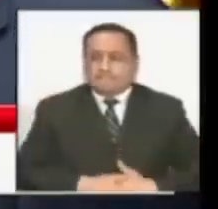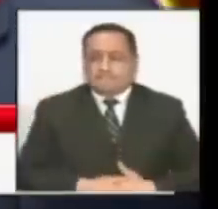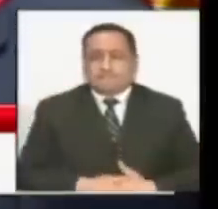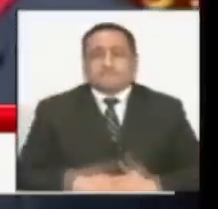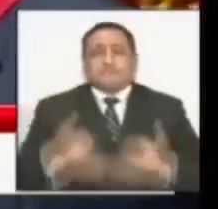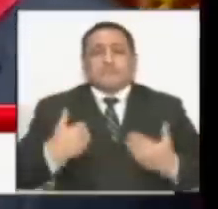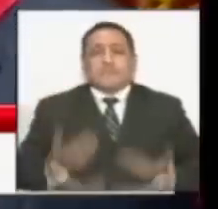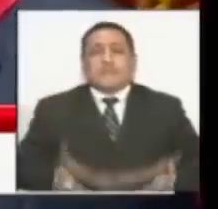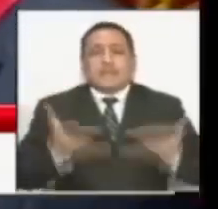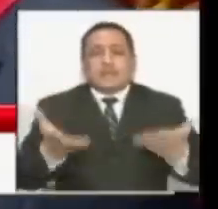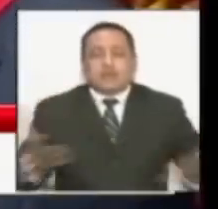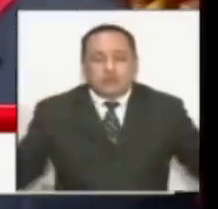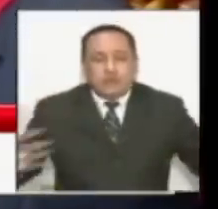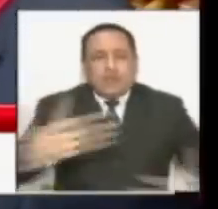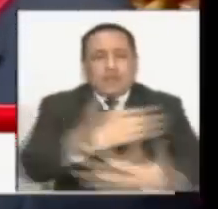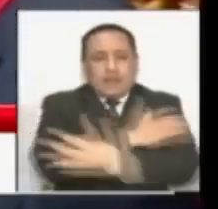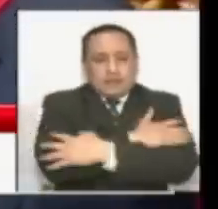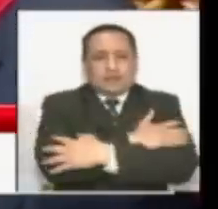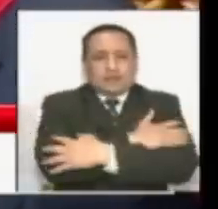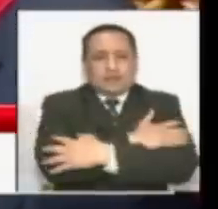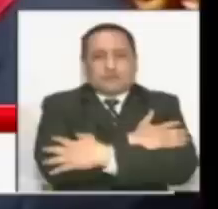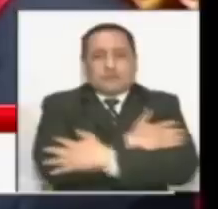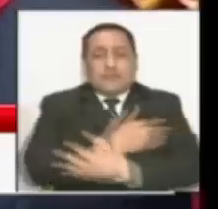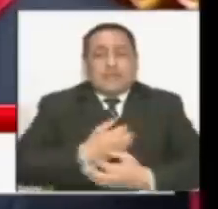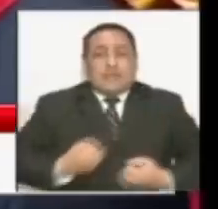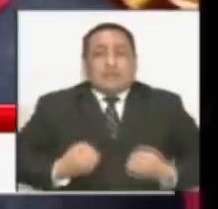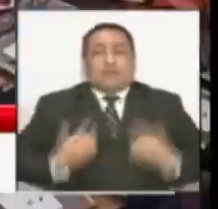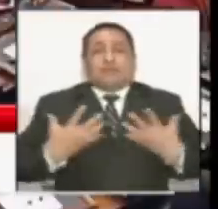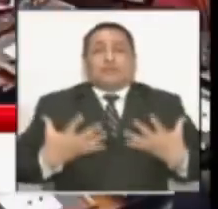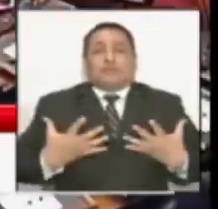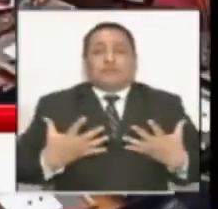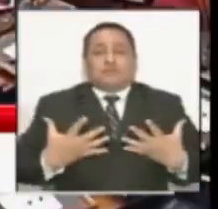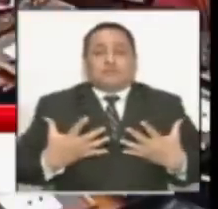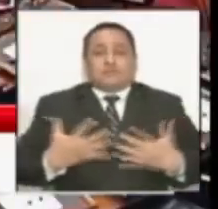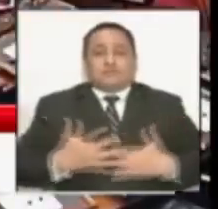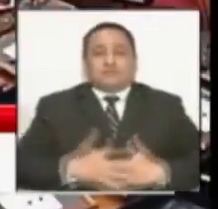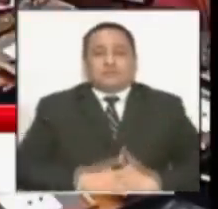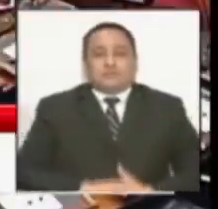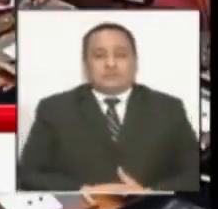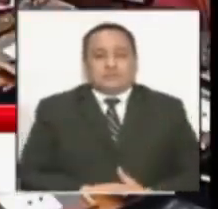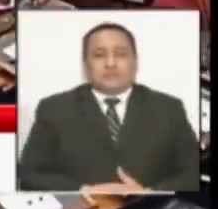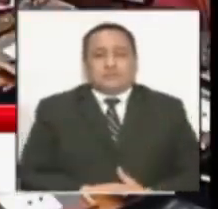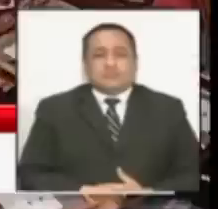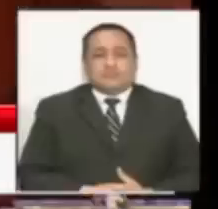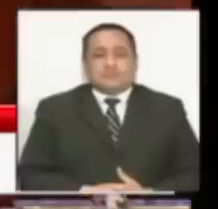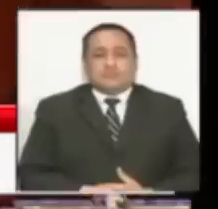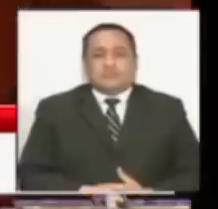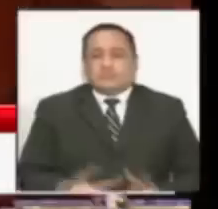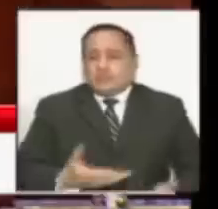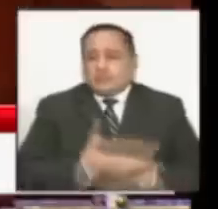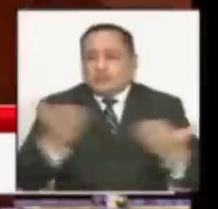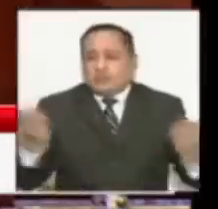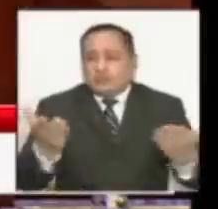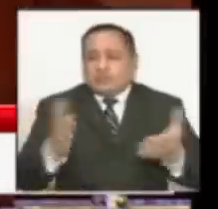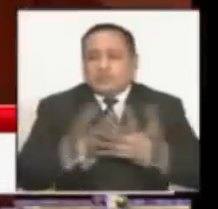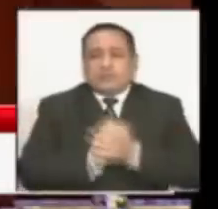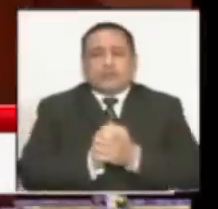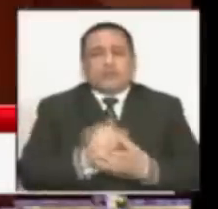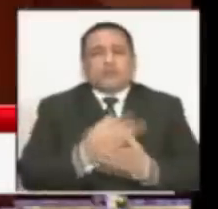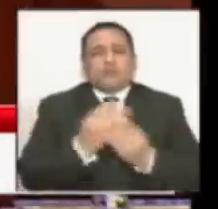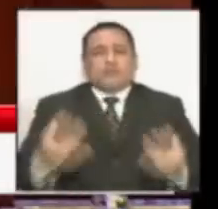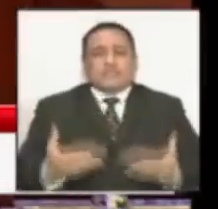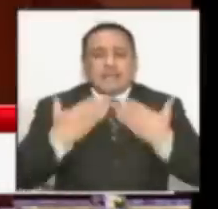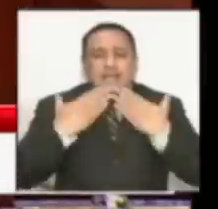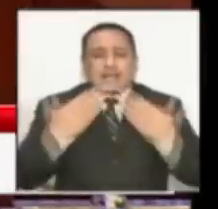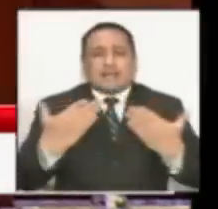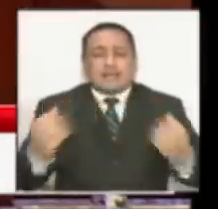Y le doy un abrazo, emocionado, emocionado. Queridos compatriotas, muchas